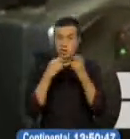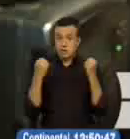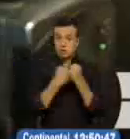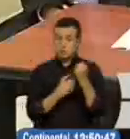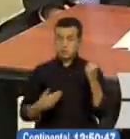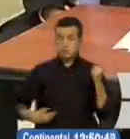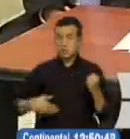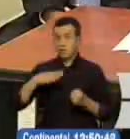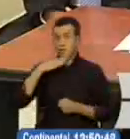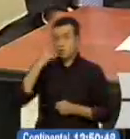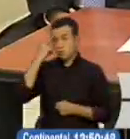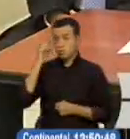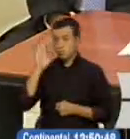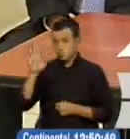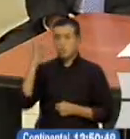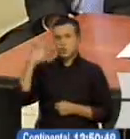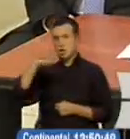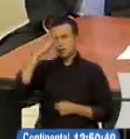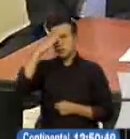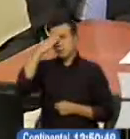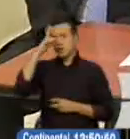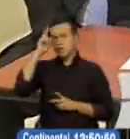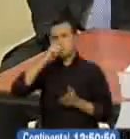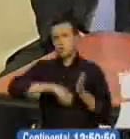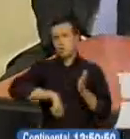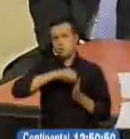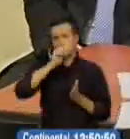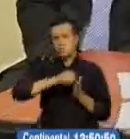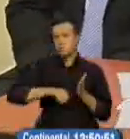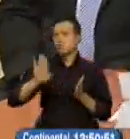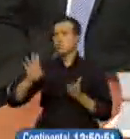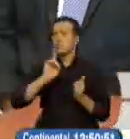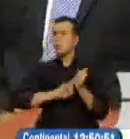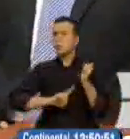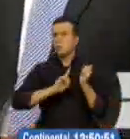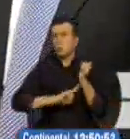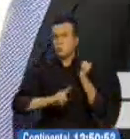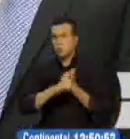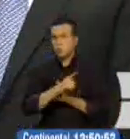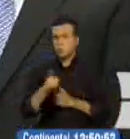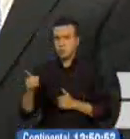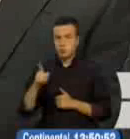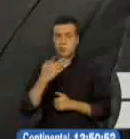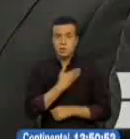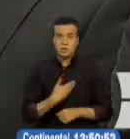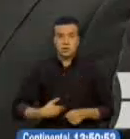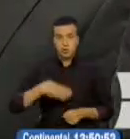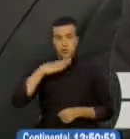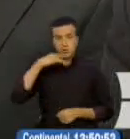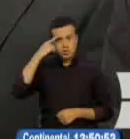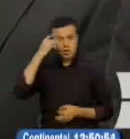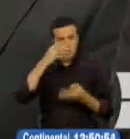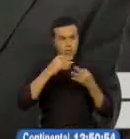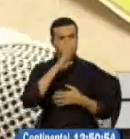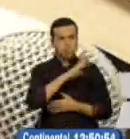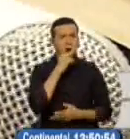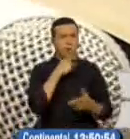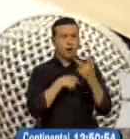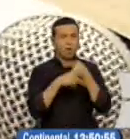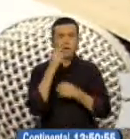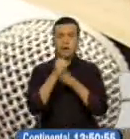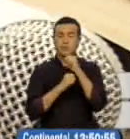Estado, Rafael Correa, sí conocía los contratos que mantuvo su hermano con el Estado. Correa los enjuició por falso testimonio